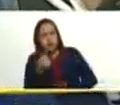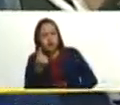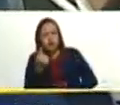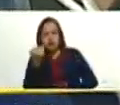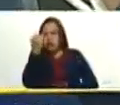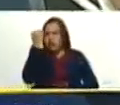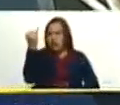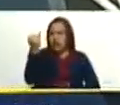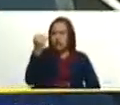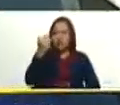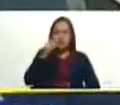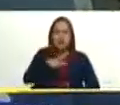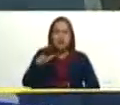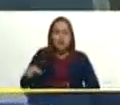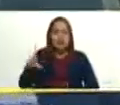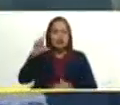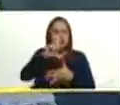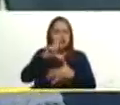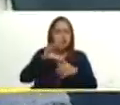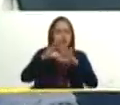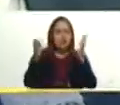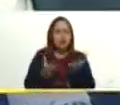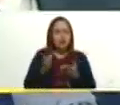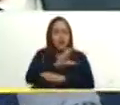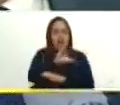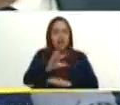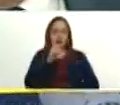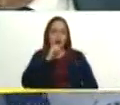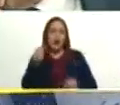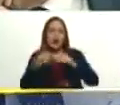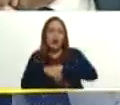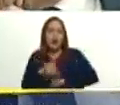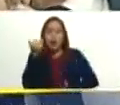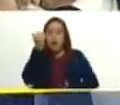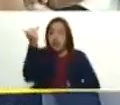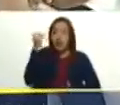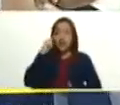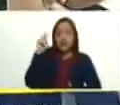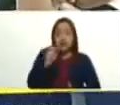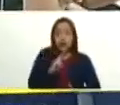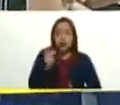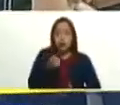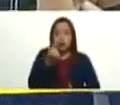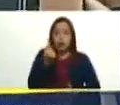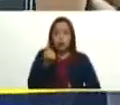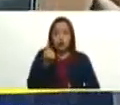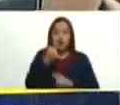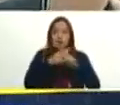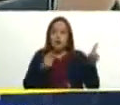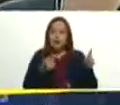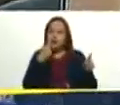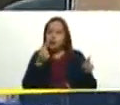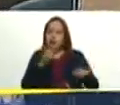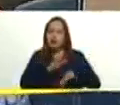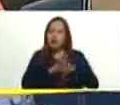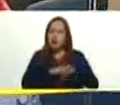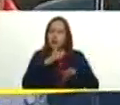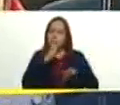idea, incluso la gente de América Latina y el Caribe. Por eso nos dijimos, ¿por qué no hacemos más cosas